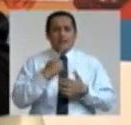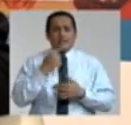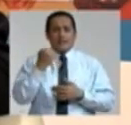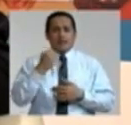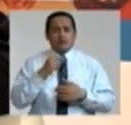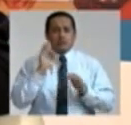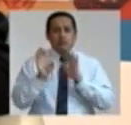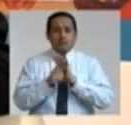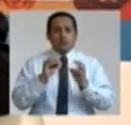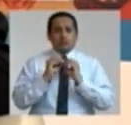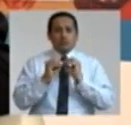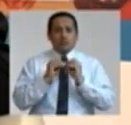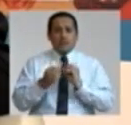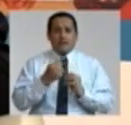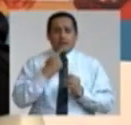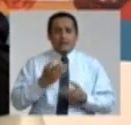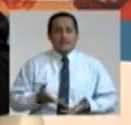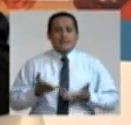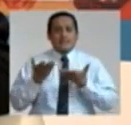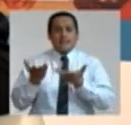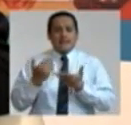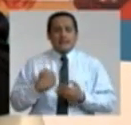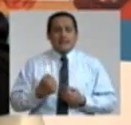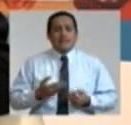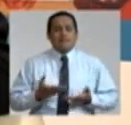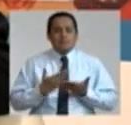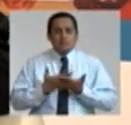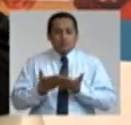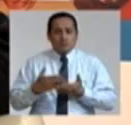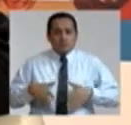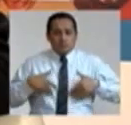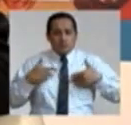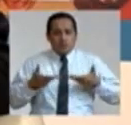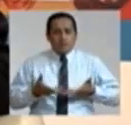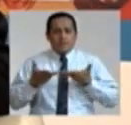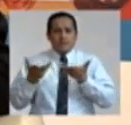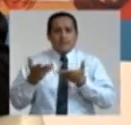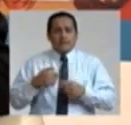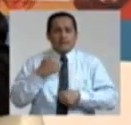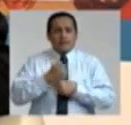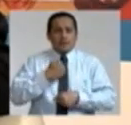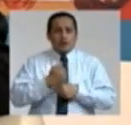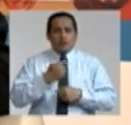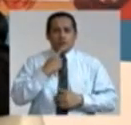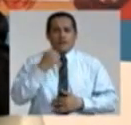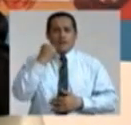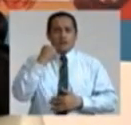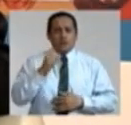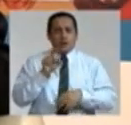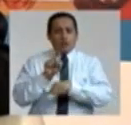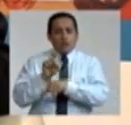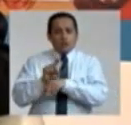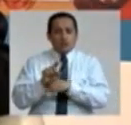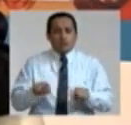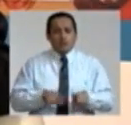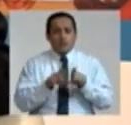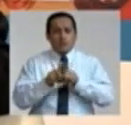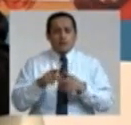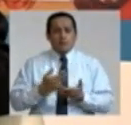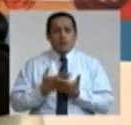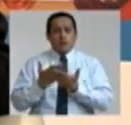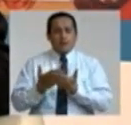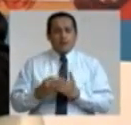de Derecho y bajo las reglas que conocemos, de ceder y de conceder en todo caso el ejercicio de un derecho como a la educación